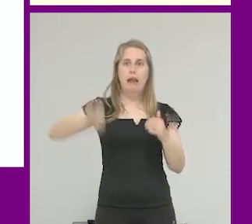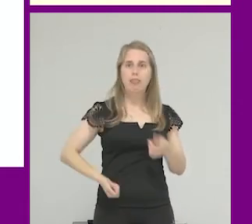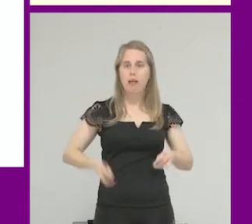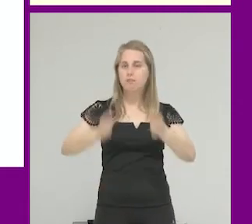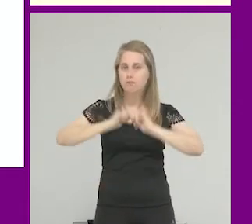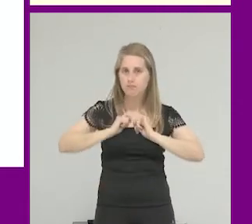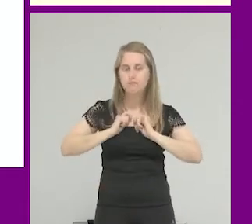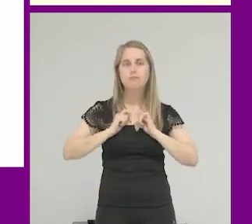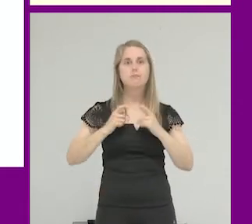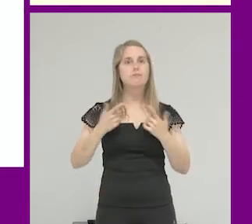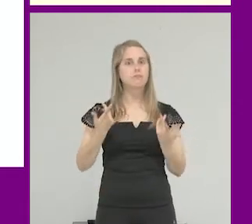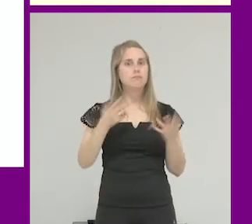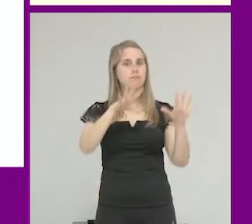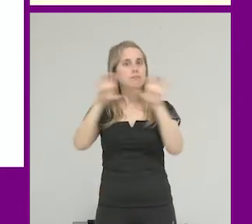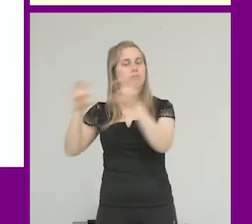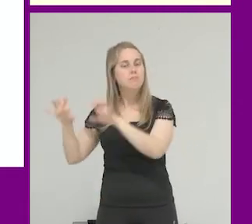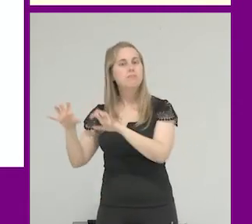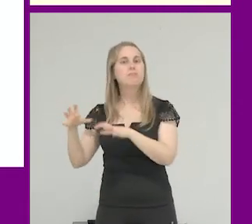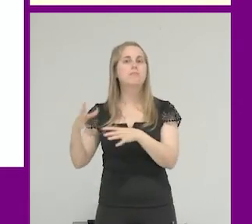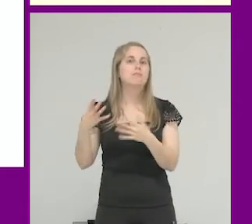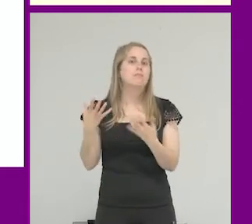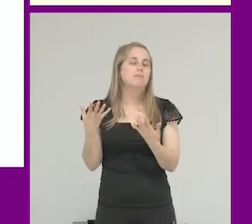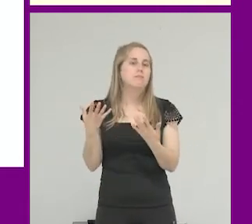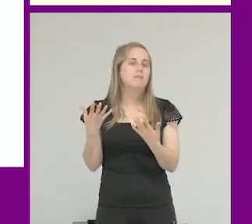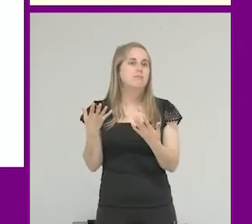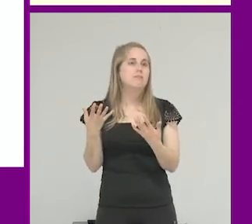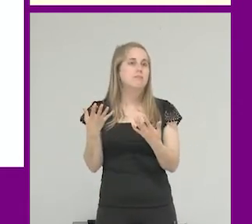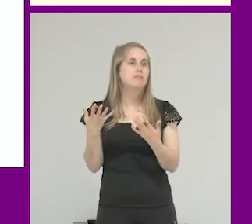guretzako, bueno,